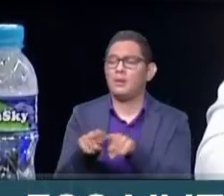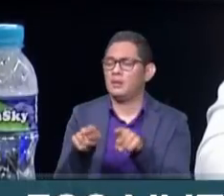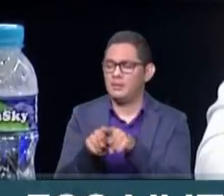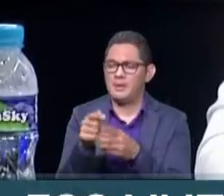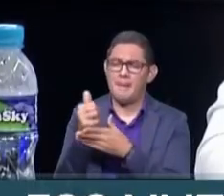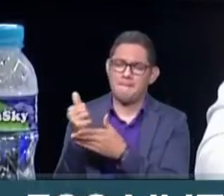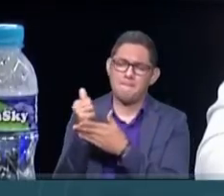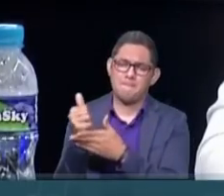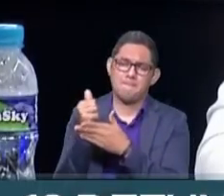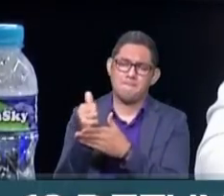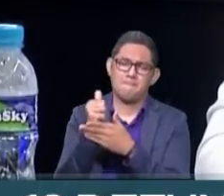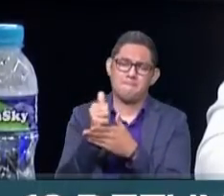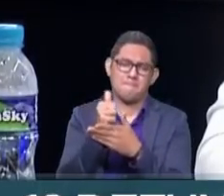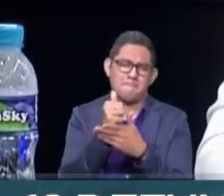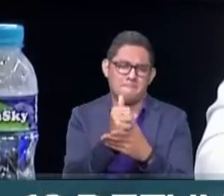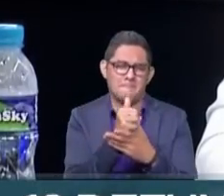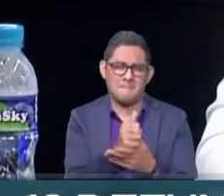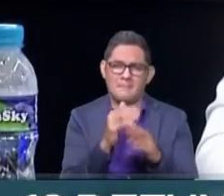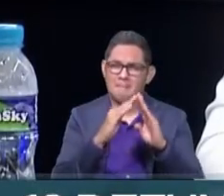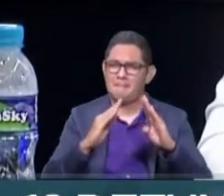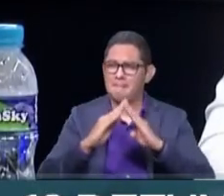a nivel de todas las regiones.